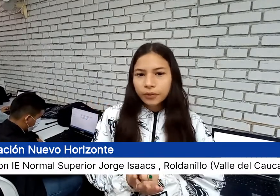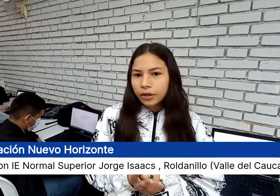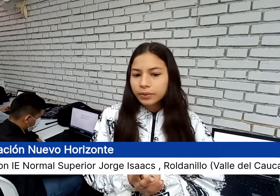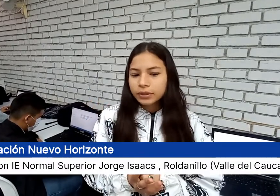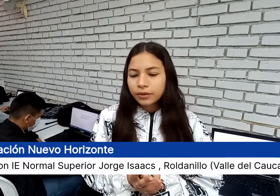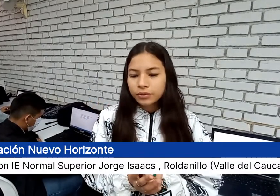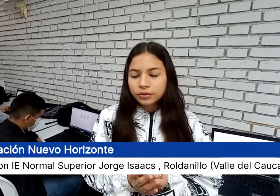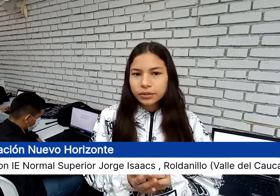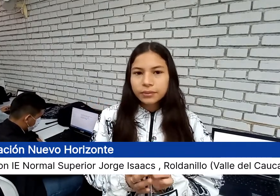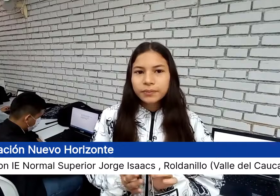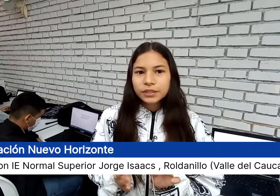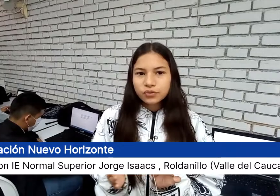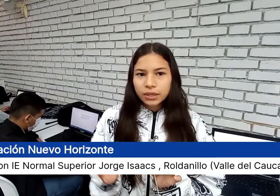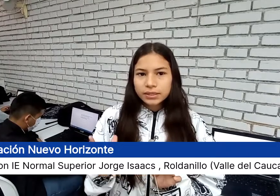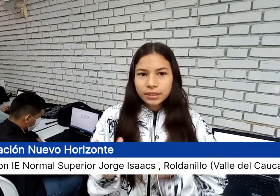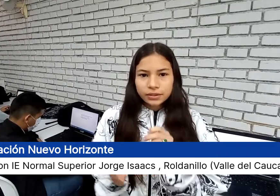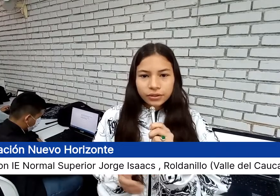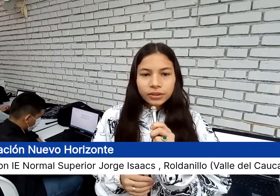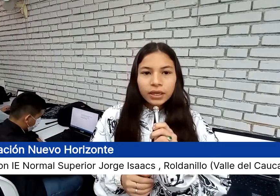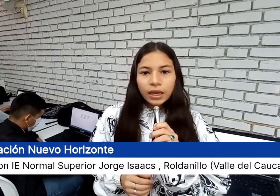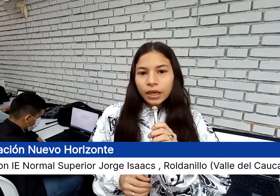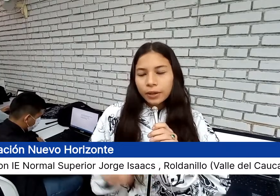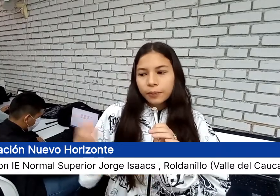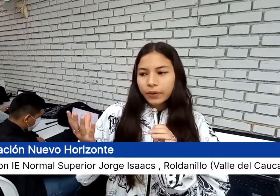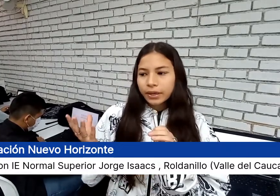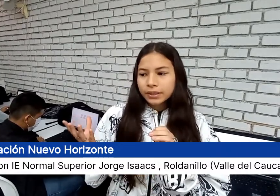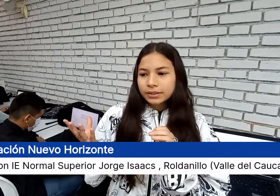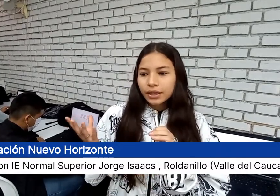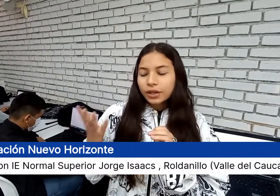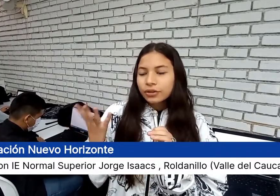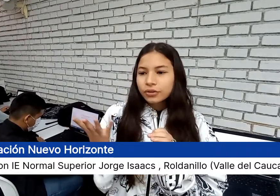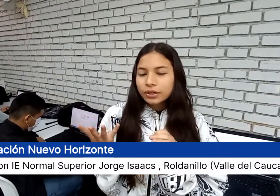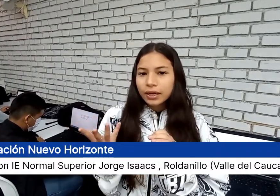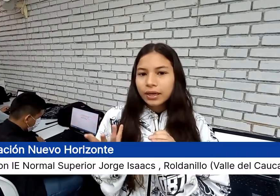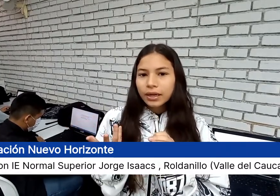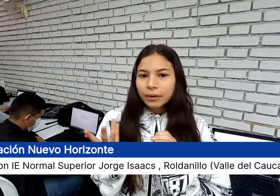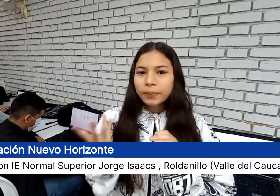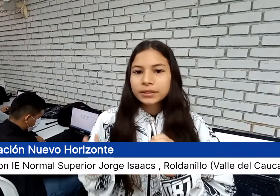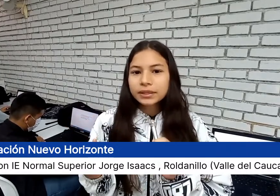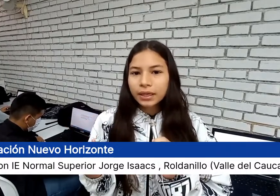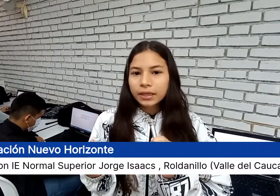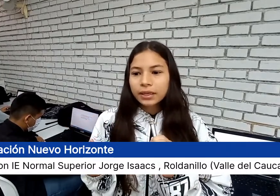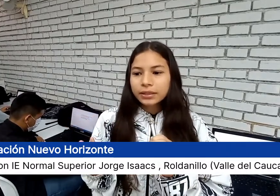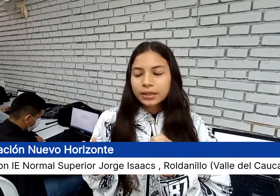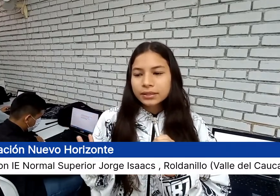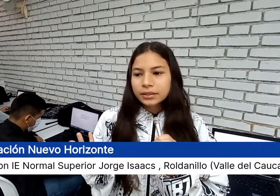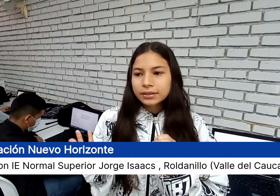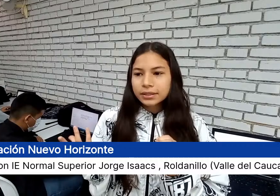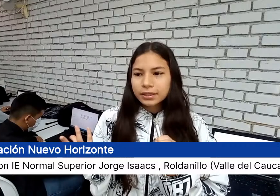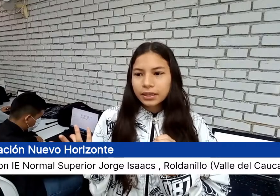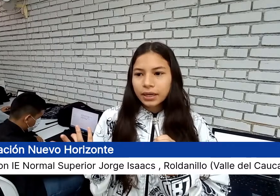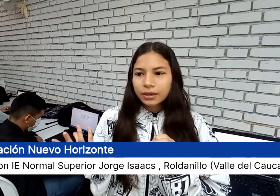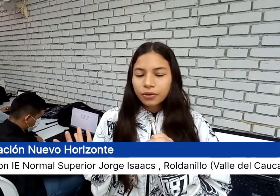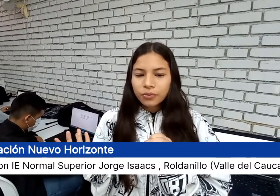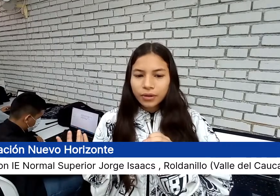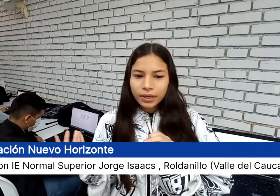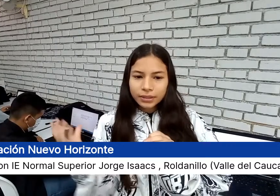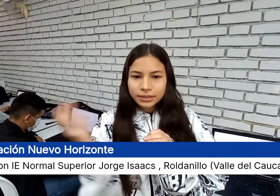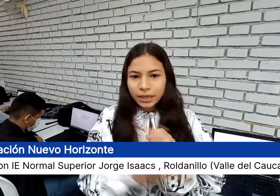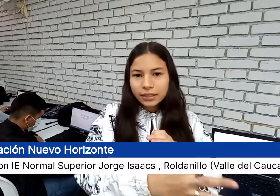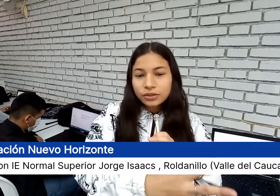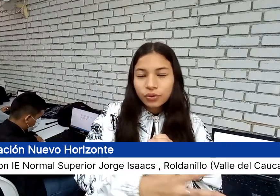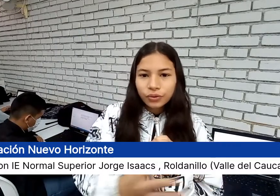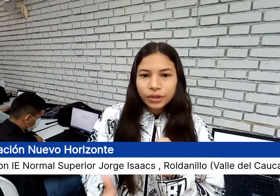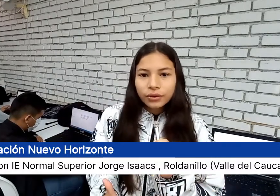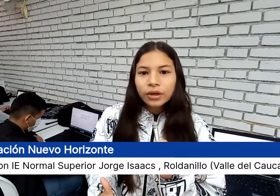que él tenga problemas de visualización y pues no tenga la capacidad y que él se sienta que como